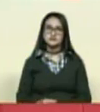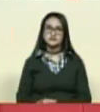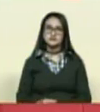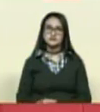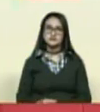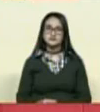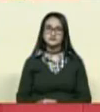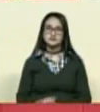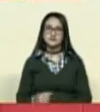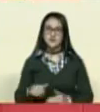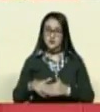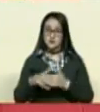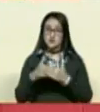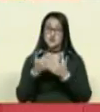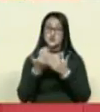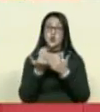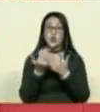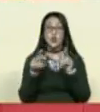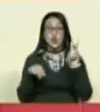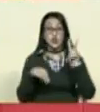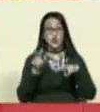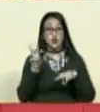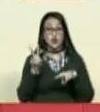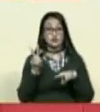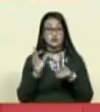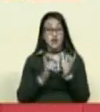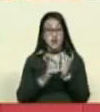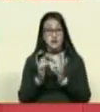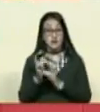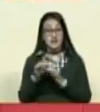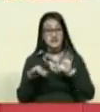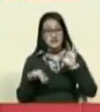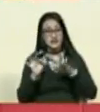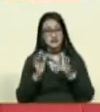cuando amaneció el 12 y el 13,